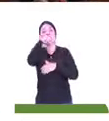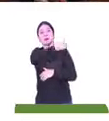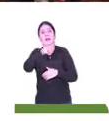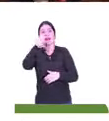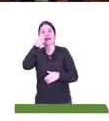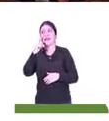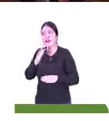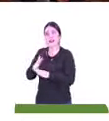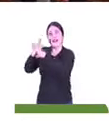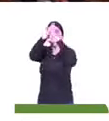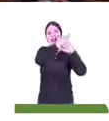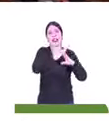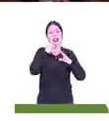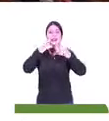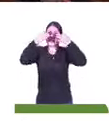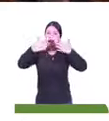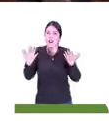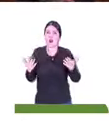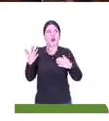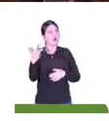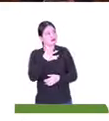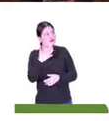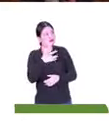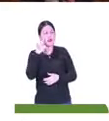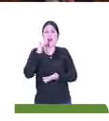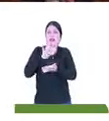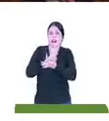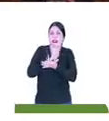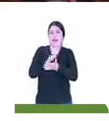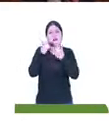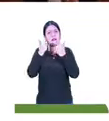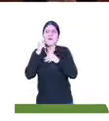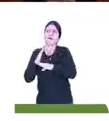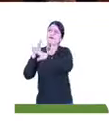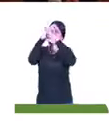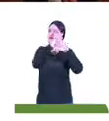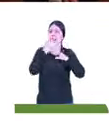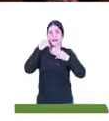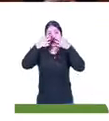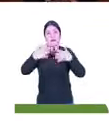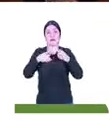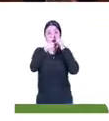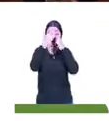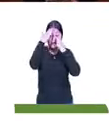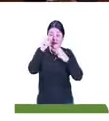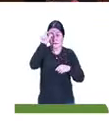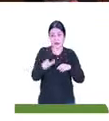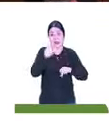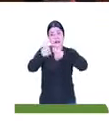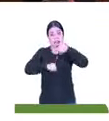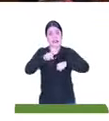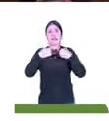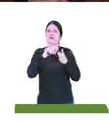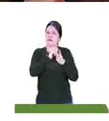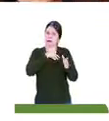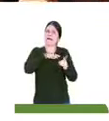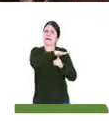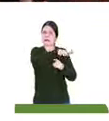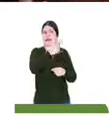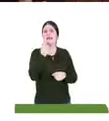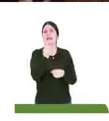seguras, tranquilas, dentro de su espacio, porque además recordemos que el ciclista es uno de los actores más vulnerables. Y también además